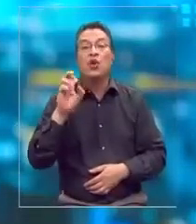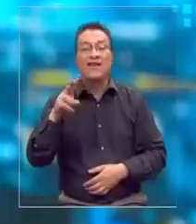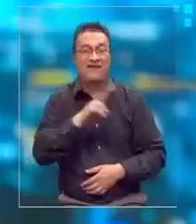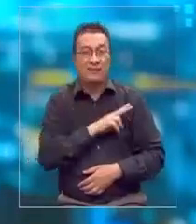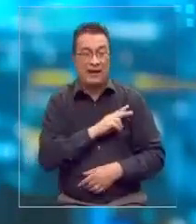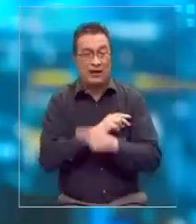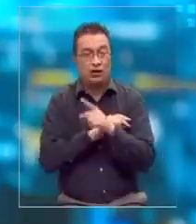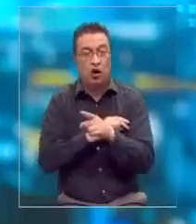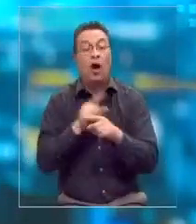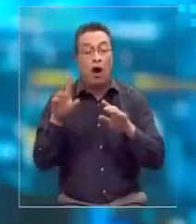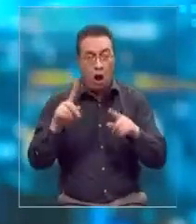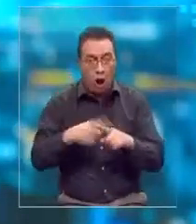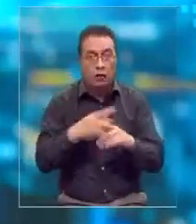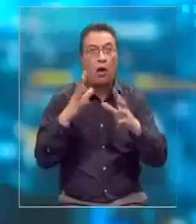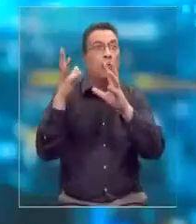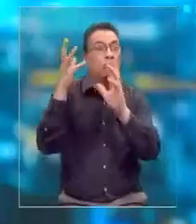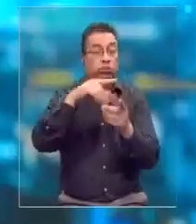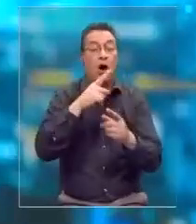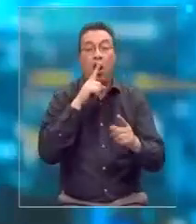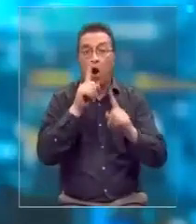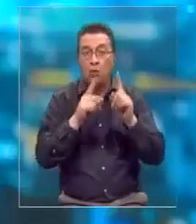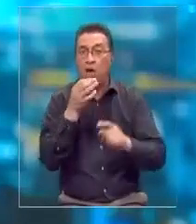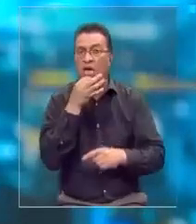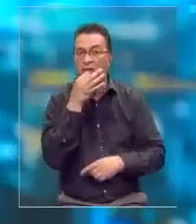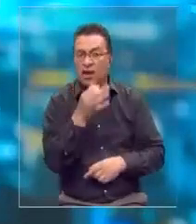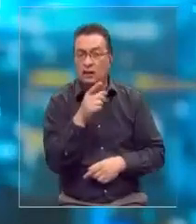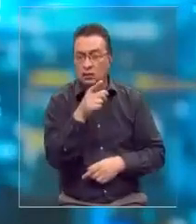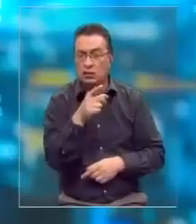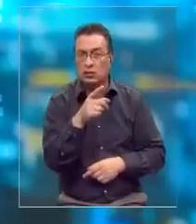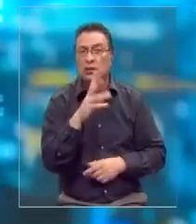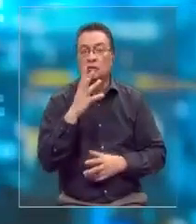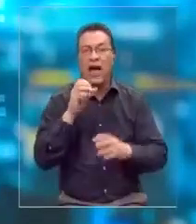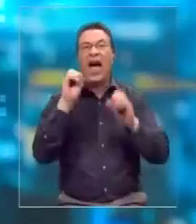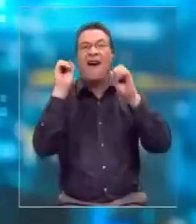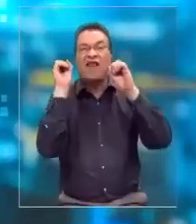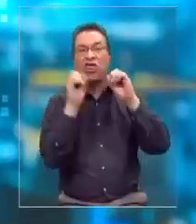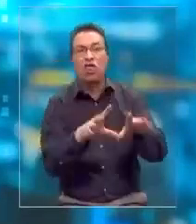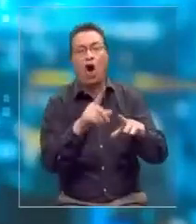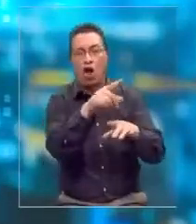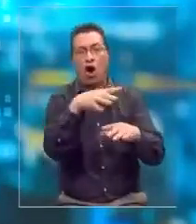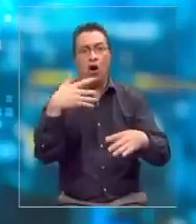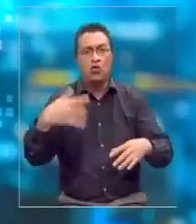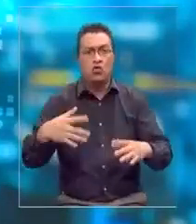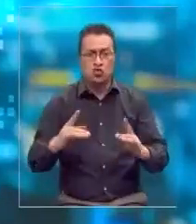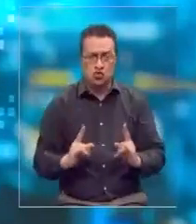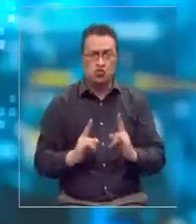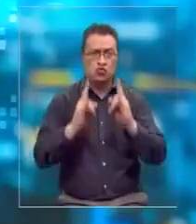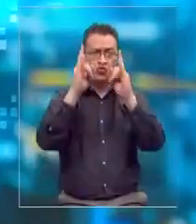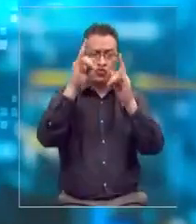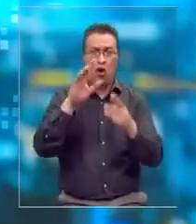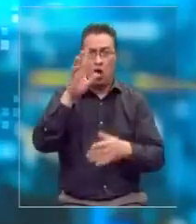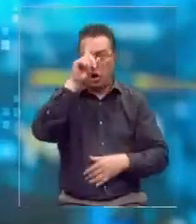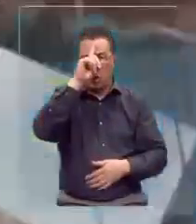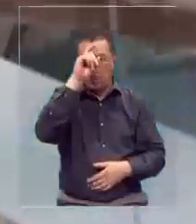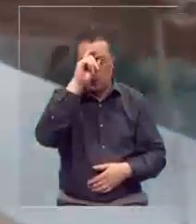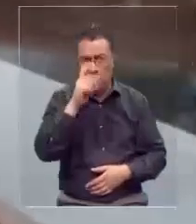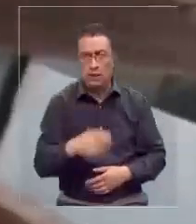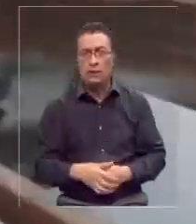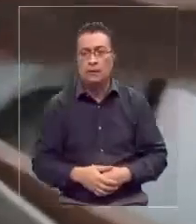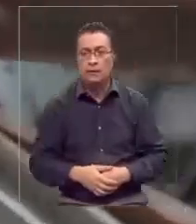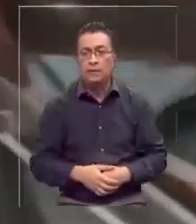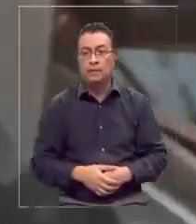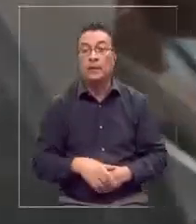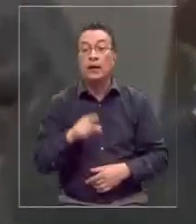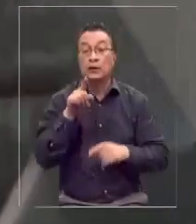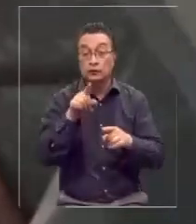y reabre el debate sobre lo que algunos denuncian como estado de abandono de este importante centro de salud.